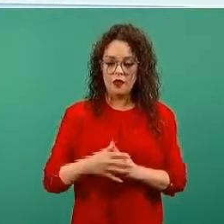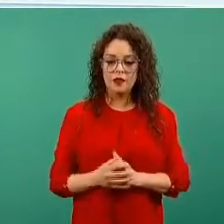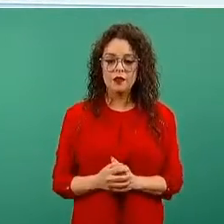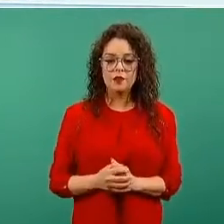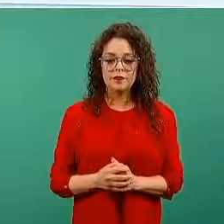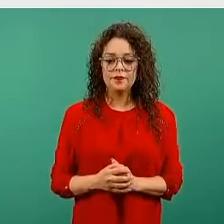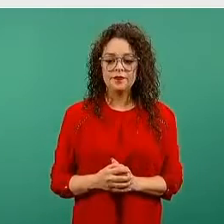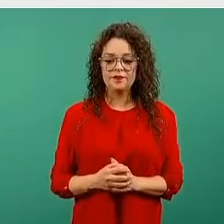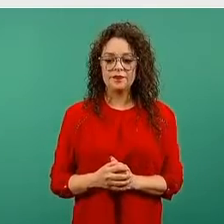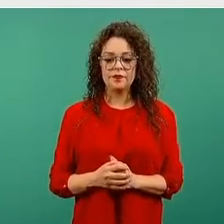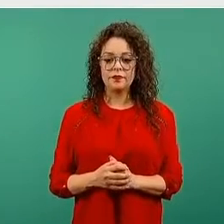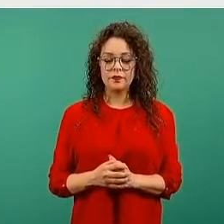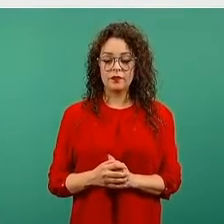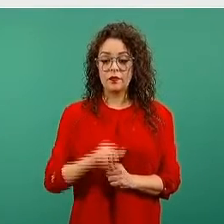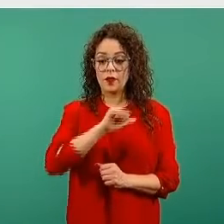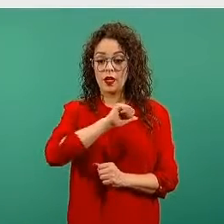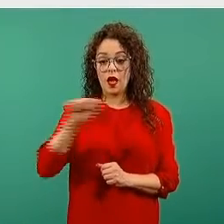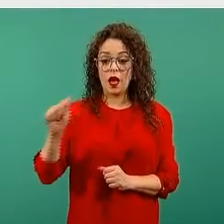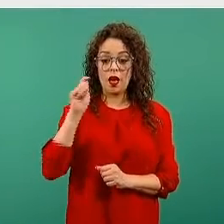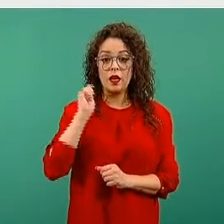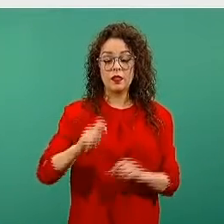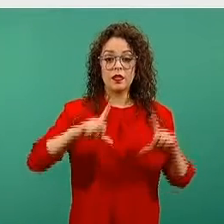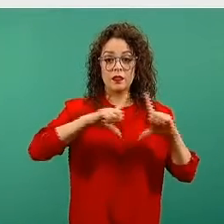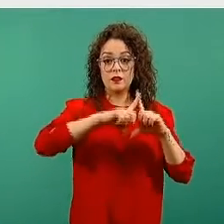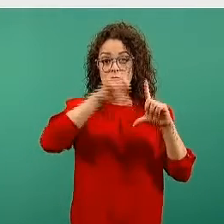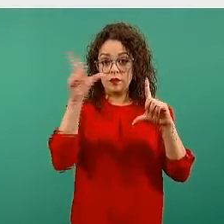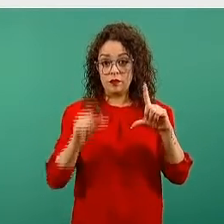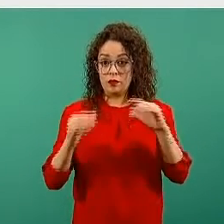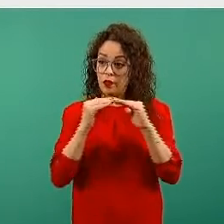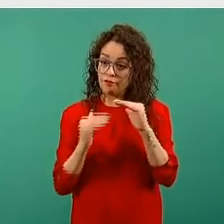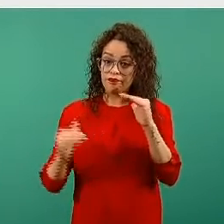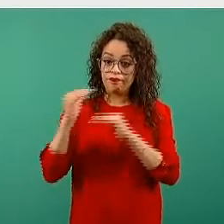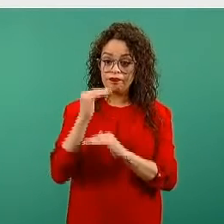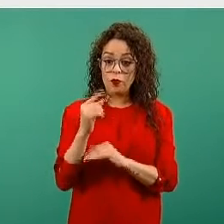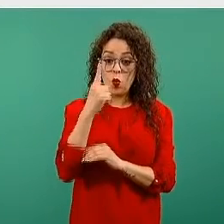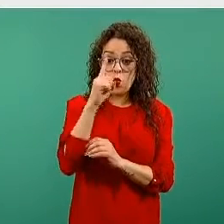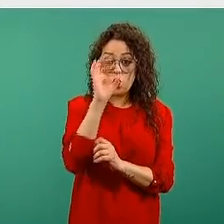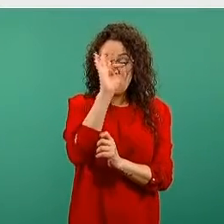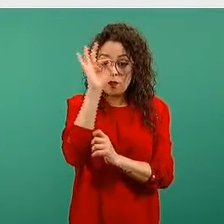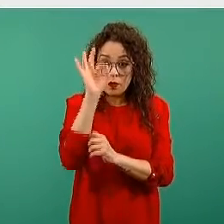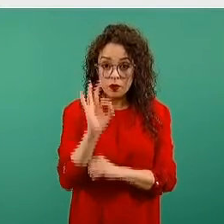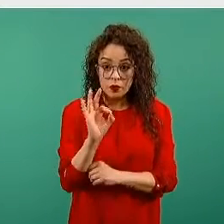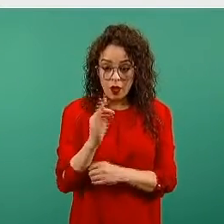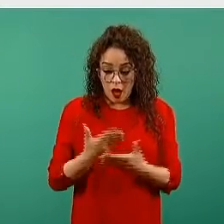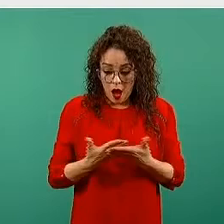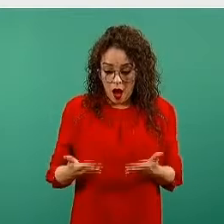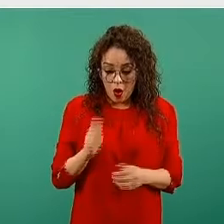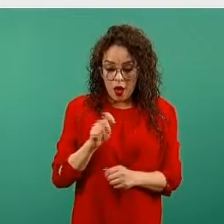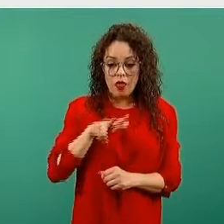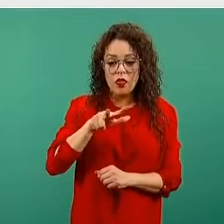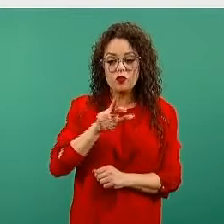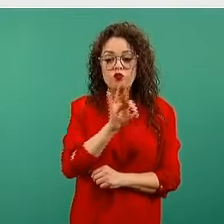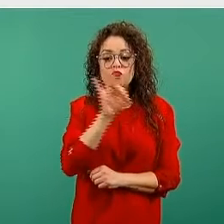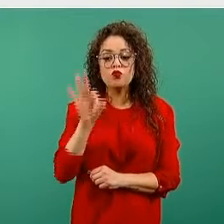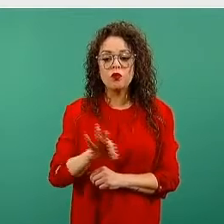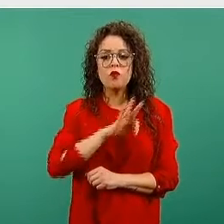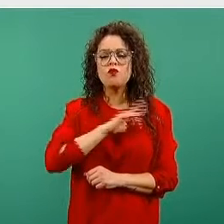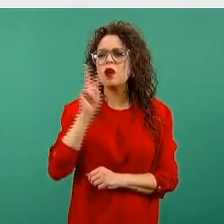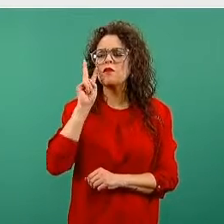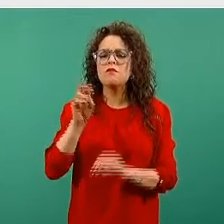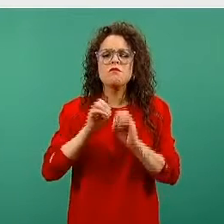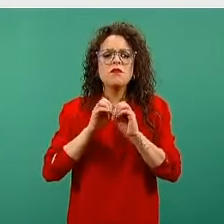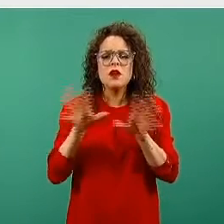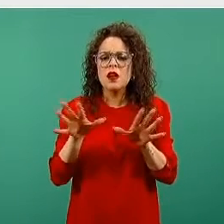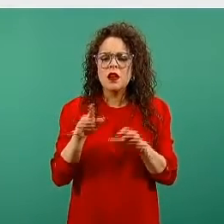la ocupación nacional tuvo un incremento de un punto porcentual, estando el día de hoy en un 18%, podemos ver que el